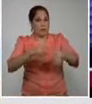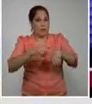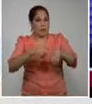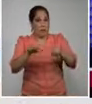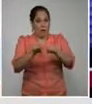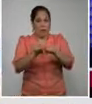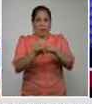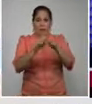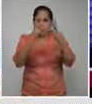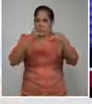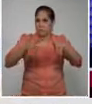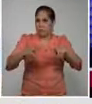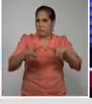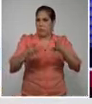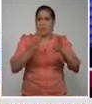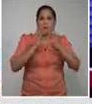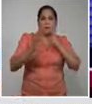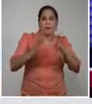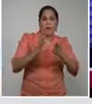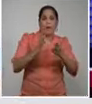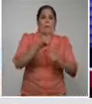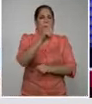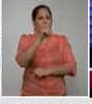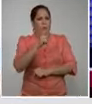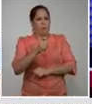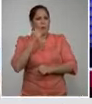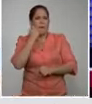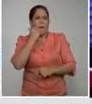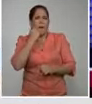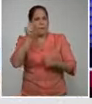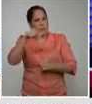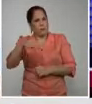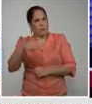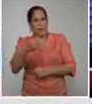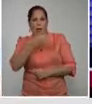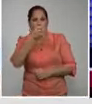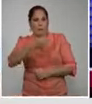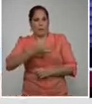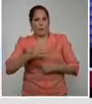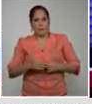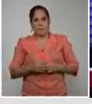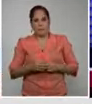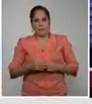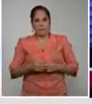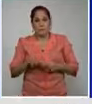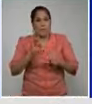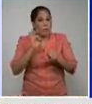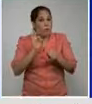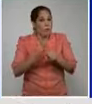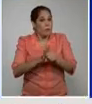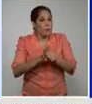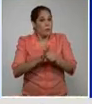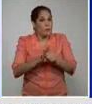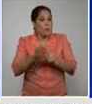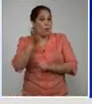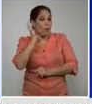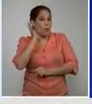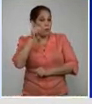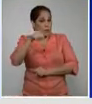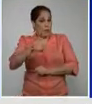que es muy interesante. Una de esas preguntas que nos han transmitido incluso desde el inicio de la presentación de la conferencia de